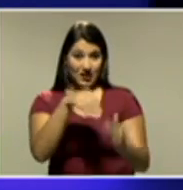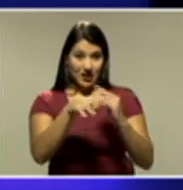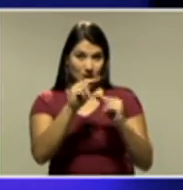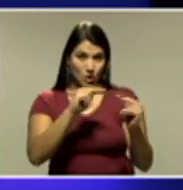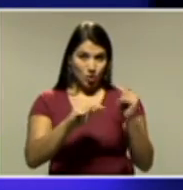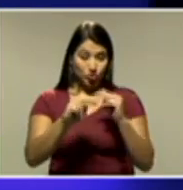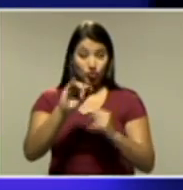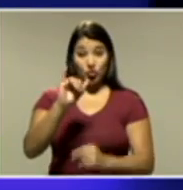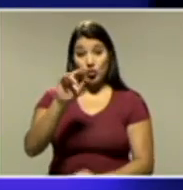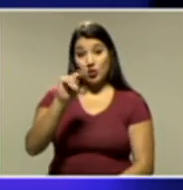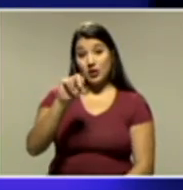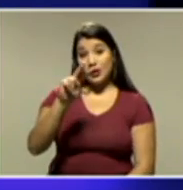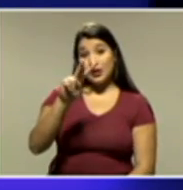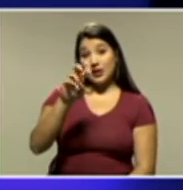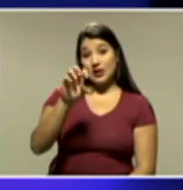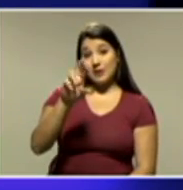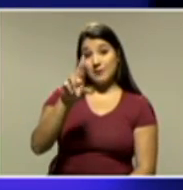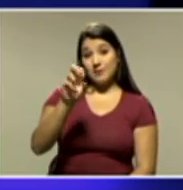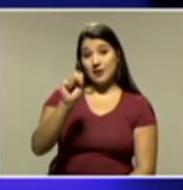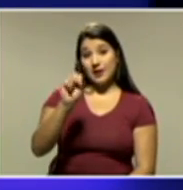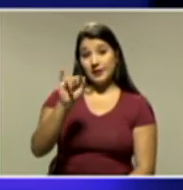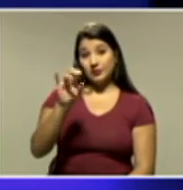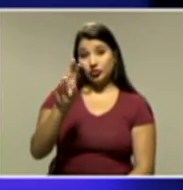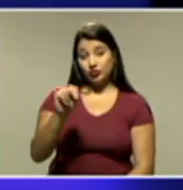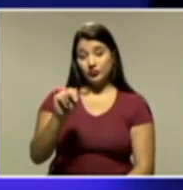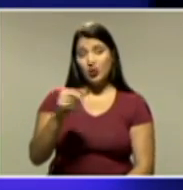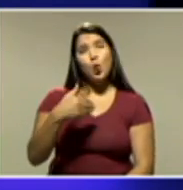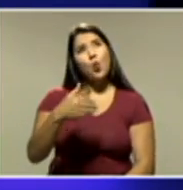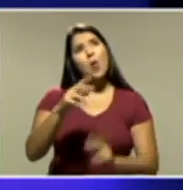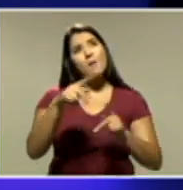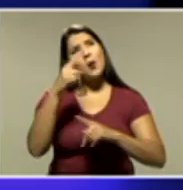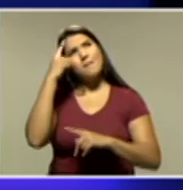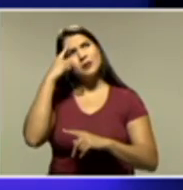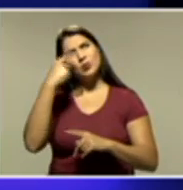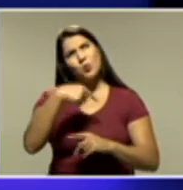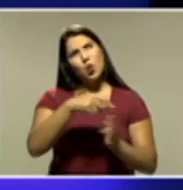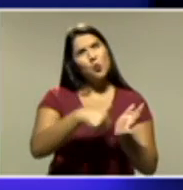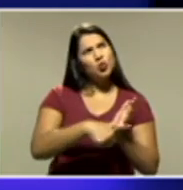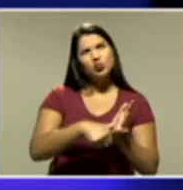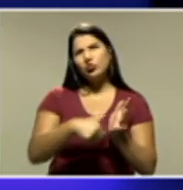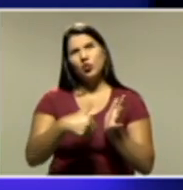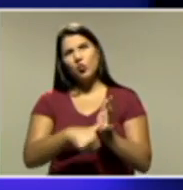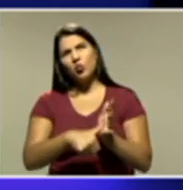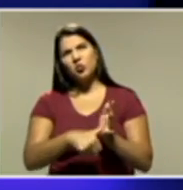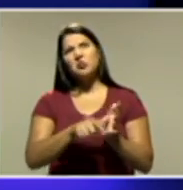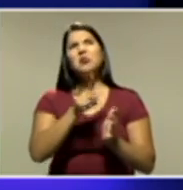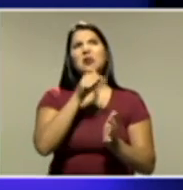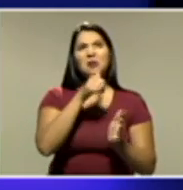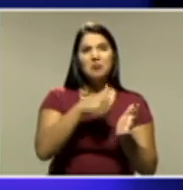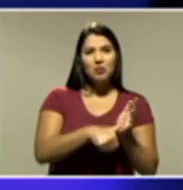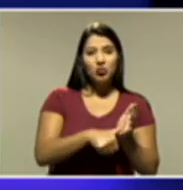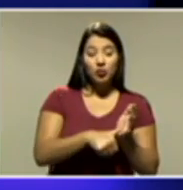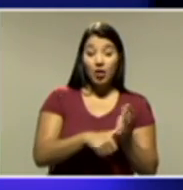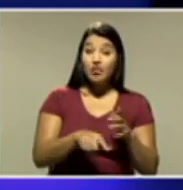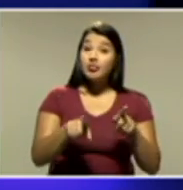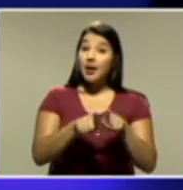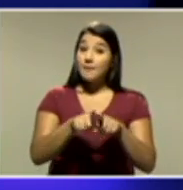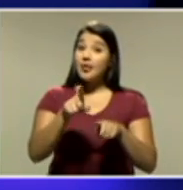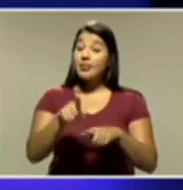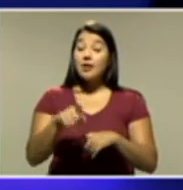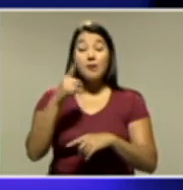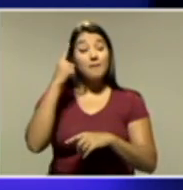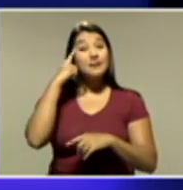Cuando la gente se plantea si va a votar, si no va a votar, qué va a hacer este domingo, por quién va a votar, tiene que también visualizar